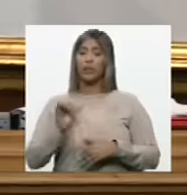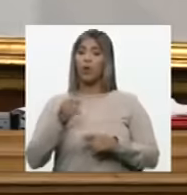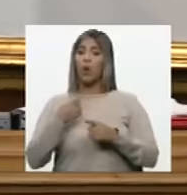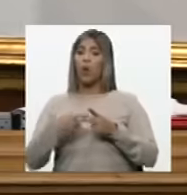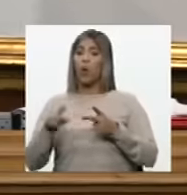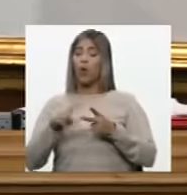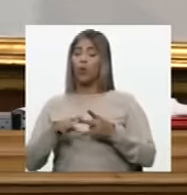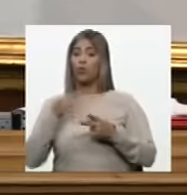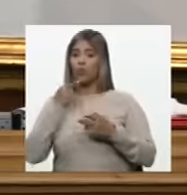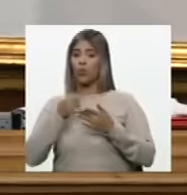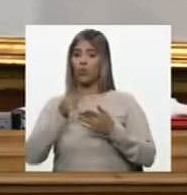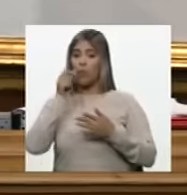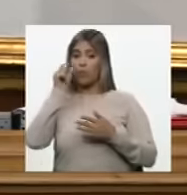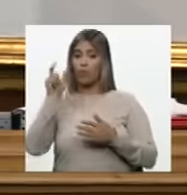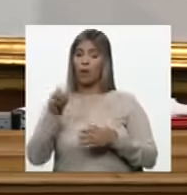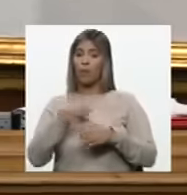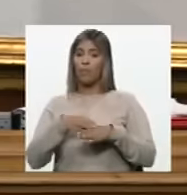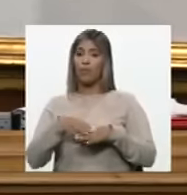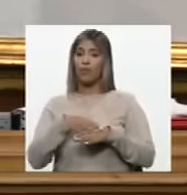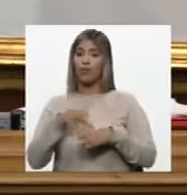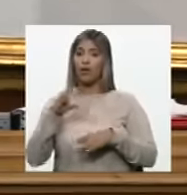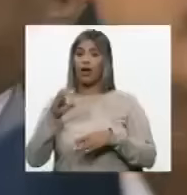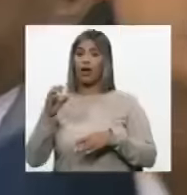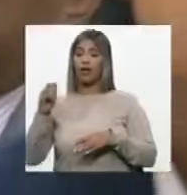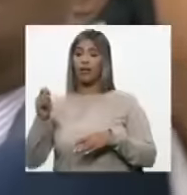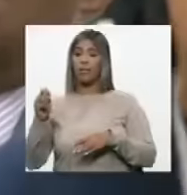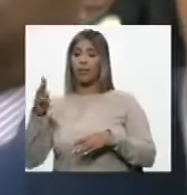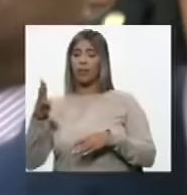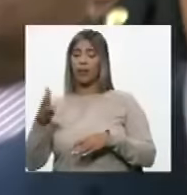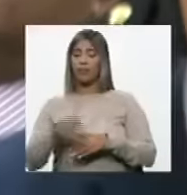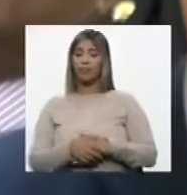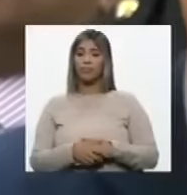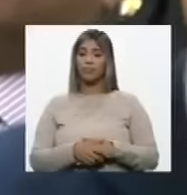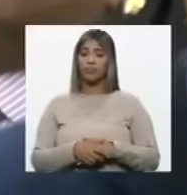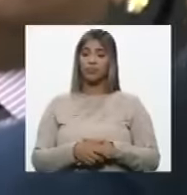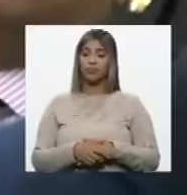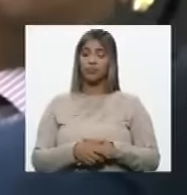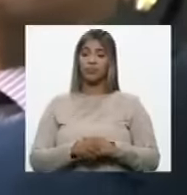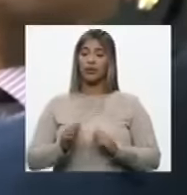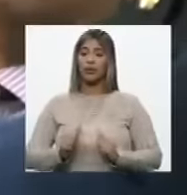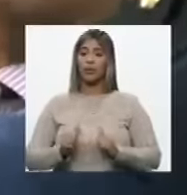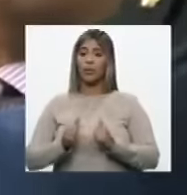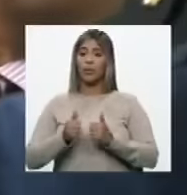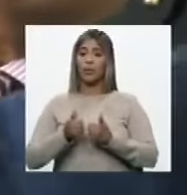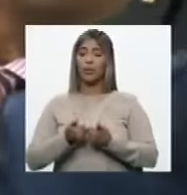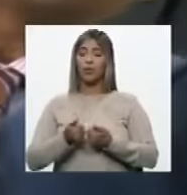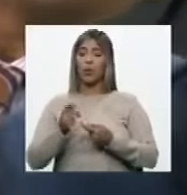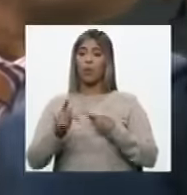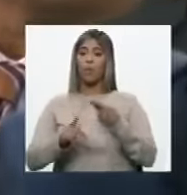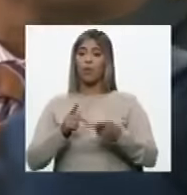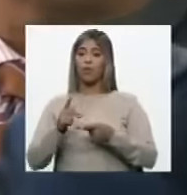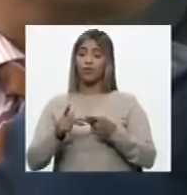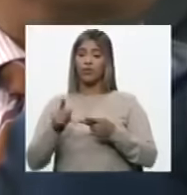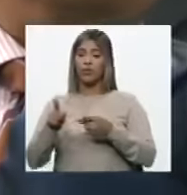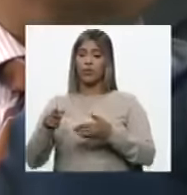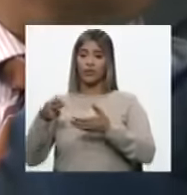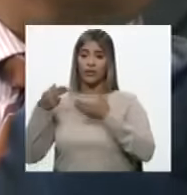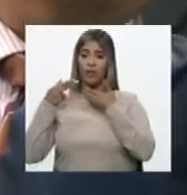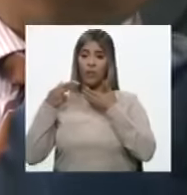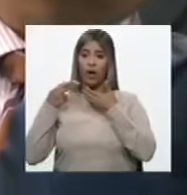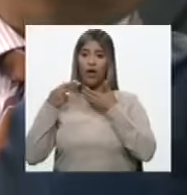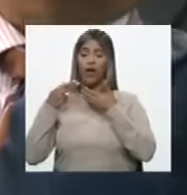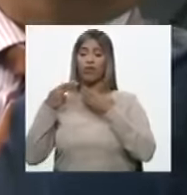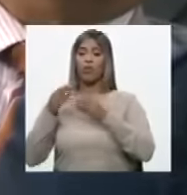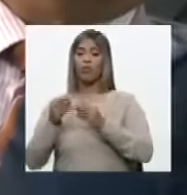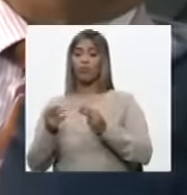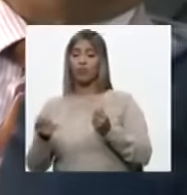hombre de Estado, según ustedes, su ministro del Interior, Carlos Andrés Pérez, quien inició el proceso de secuestro, desapariciones y